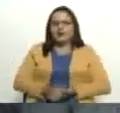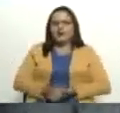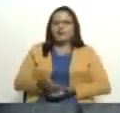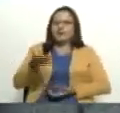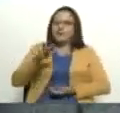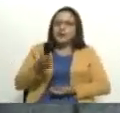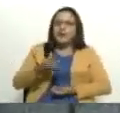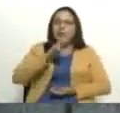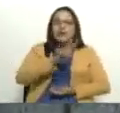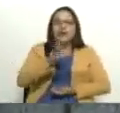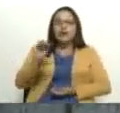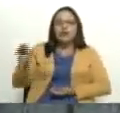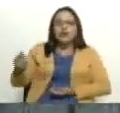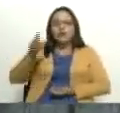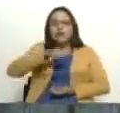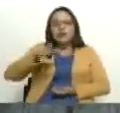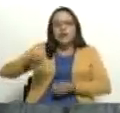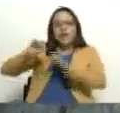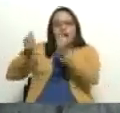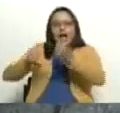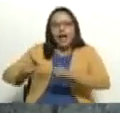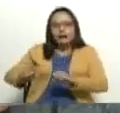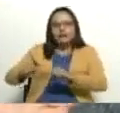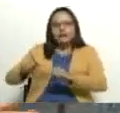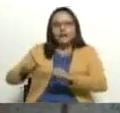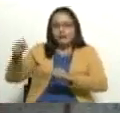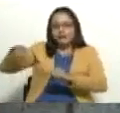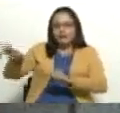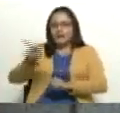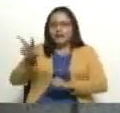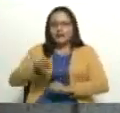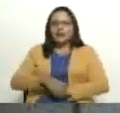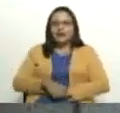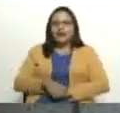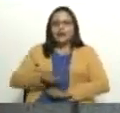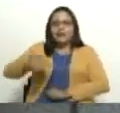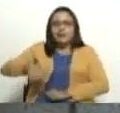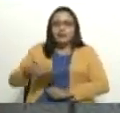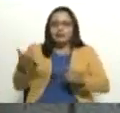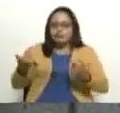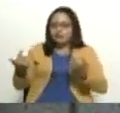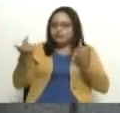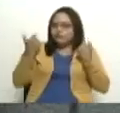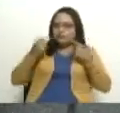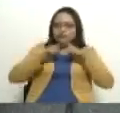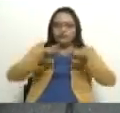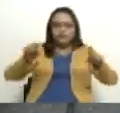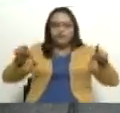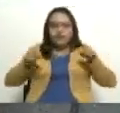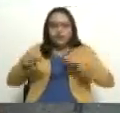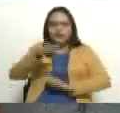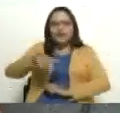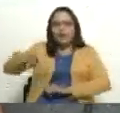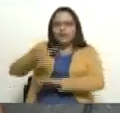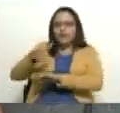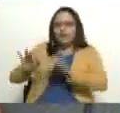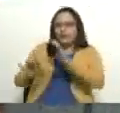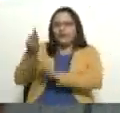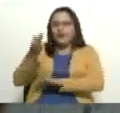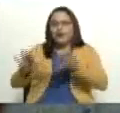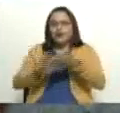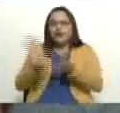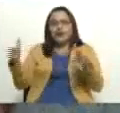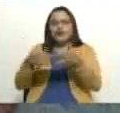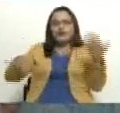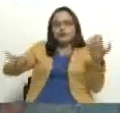200 artistas venezolanos, liderados, como tú puedes observar, por músicos fundadores de la Orquesta